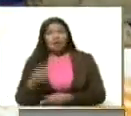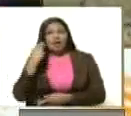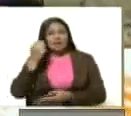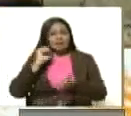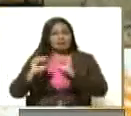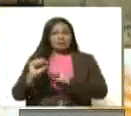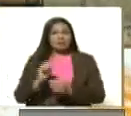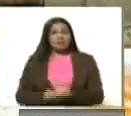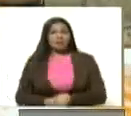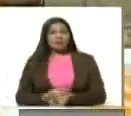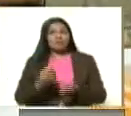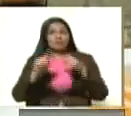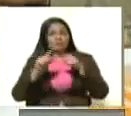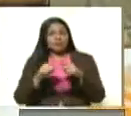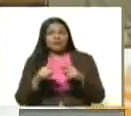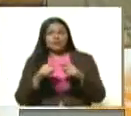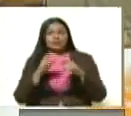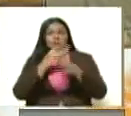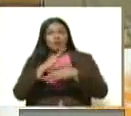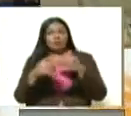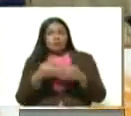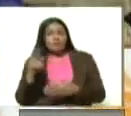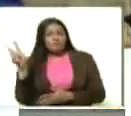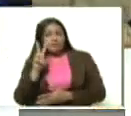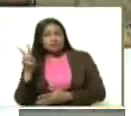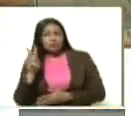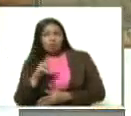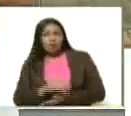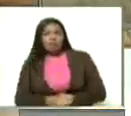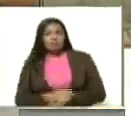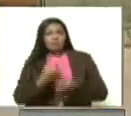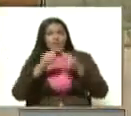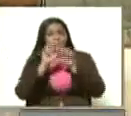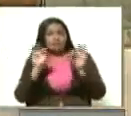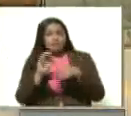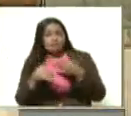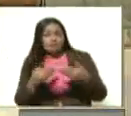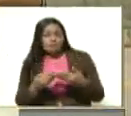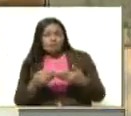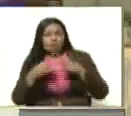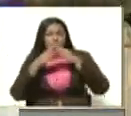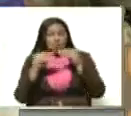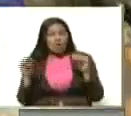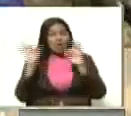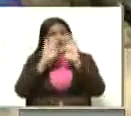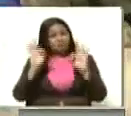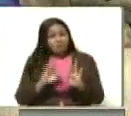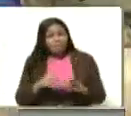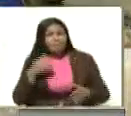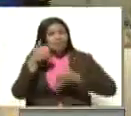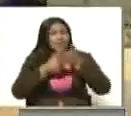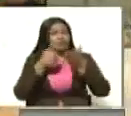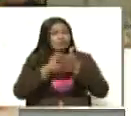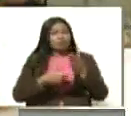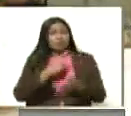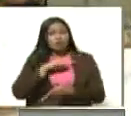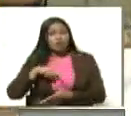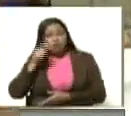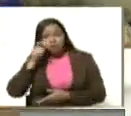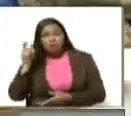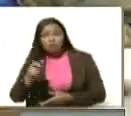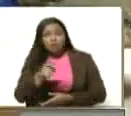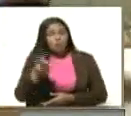La diversidad sexual en Venezuela, es importante decirlo, transversalizamos todas las banderas de lucha, desde nuestra población